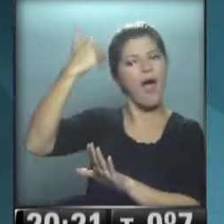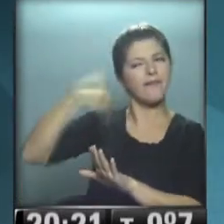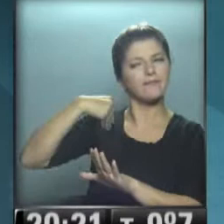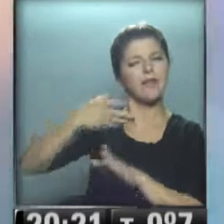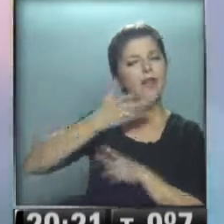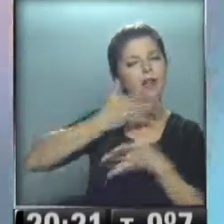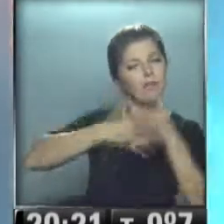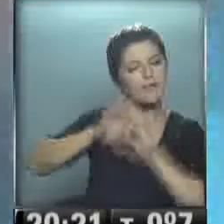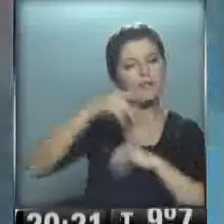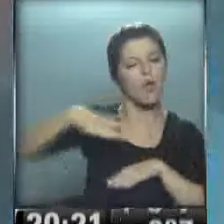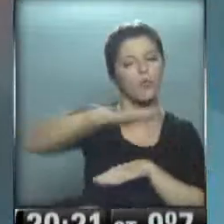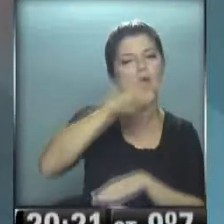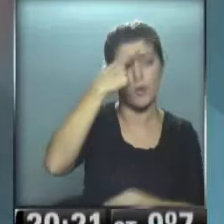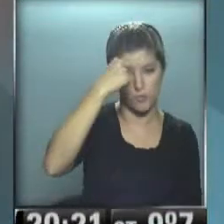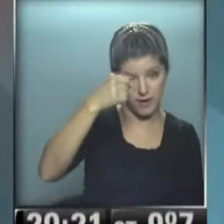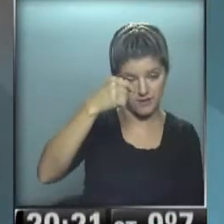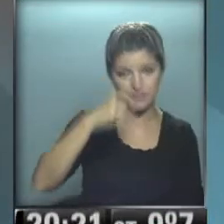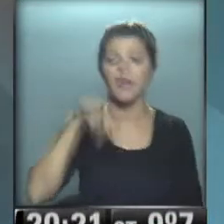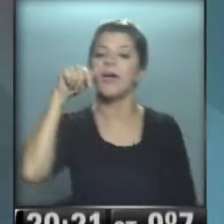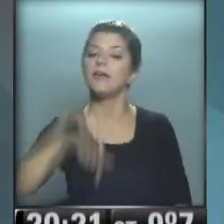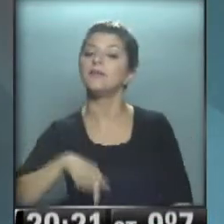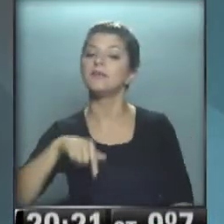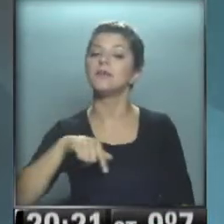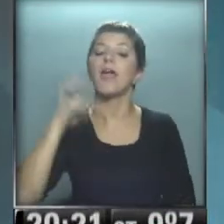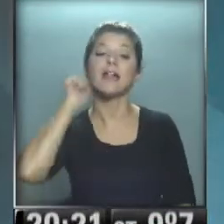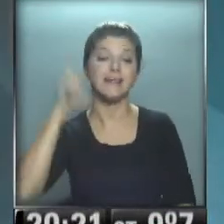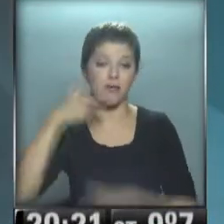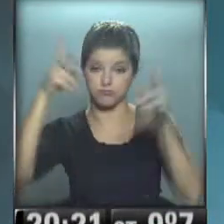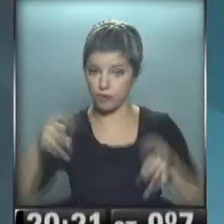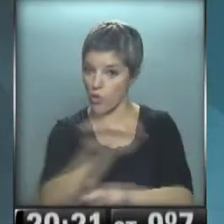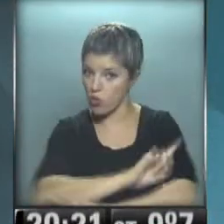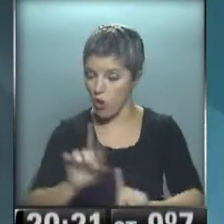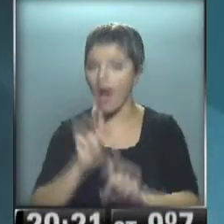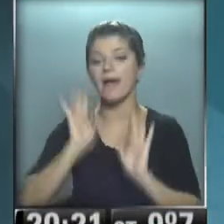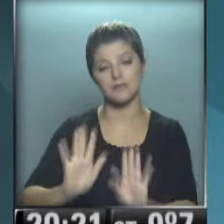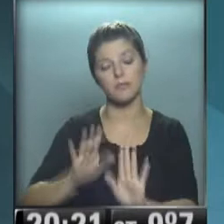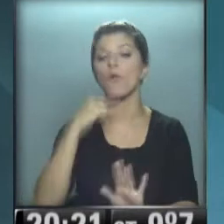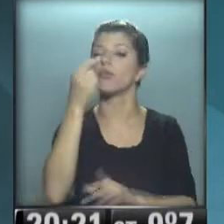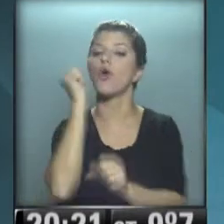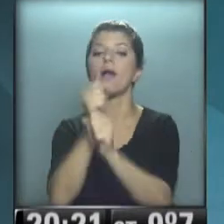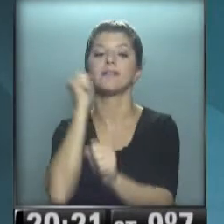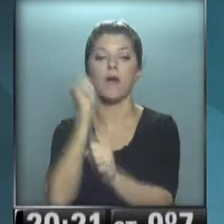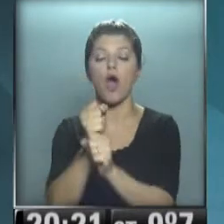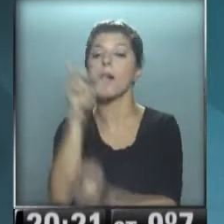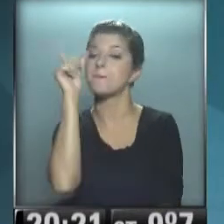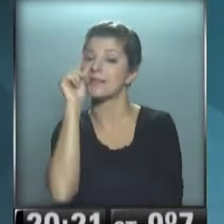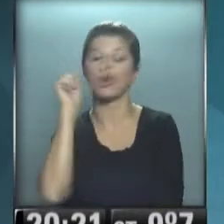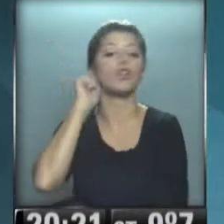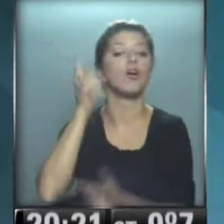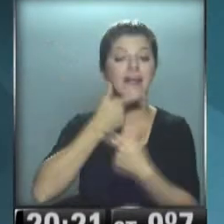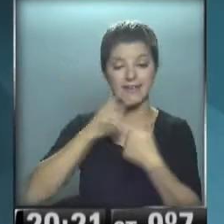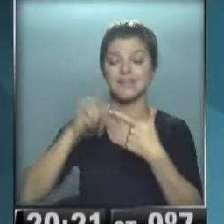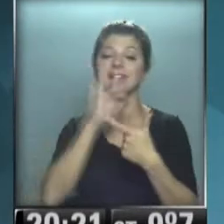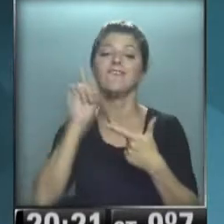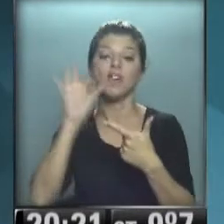La Rural. No se cortará el suministro. Así lo aseguraron los trabajadores de petróleo, gas y